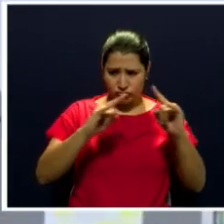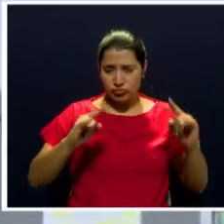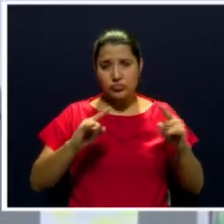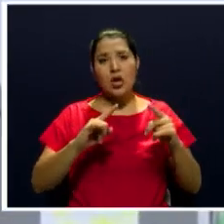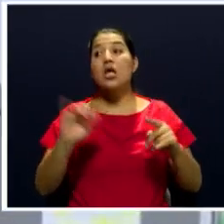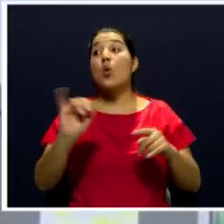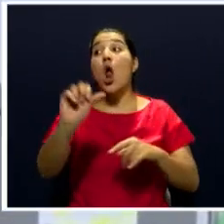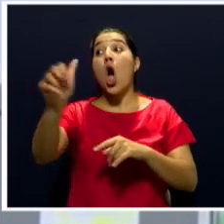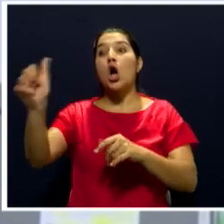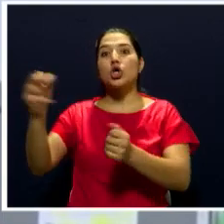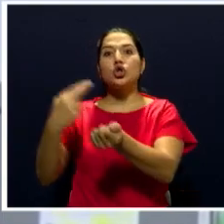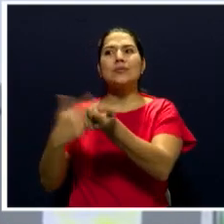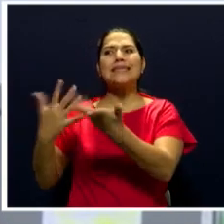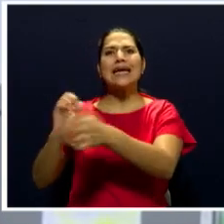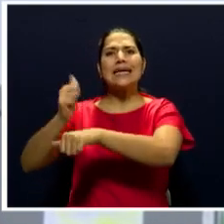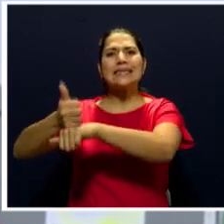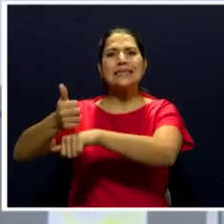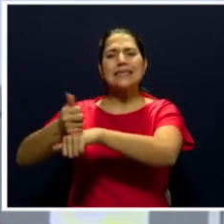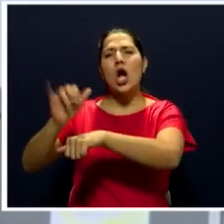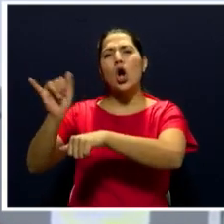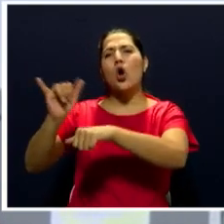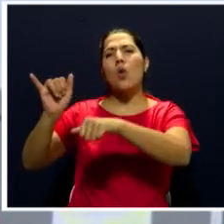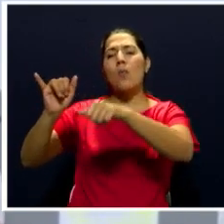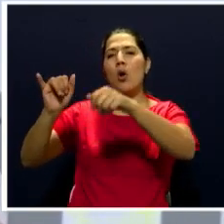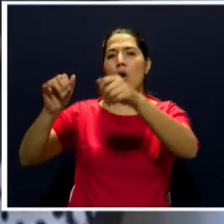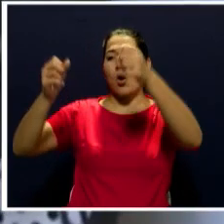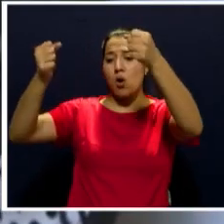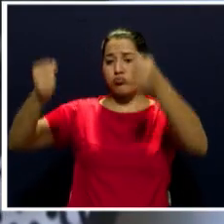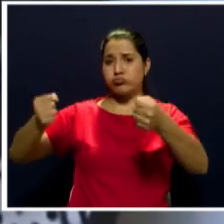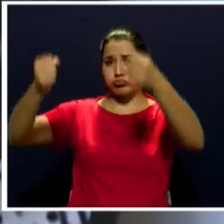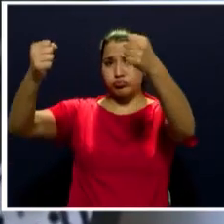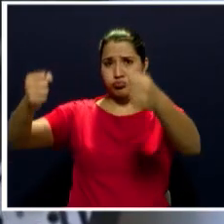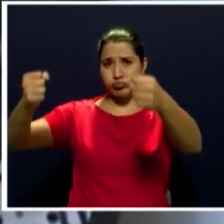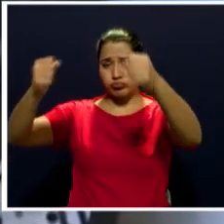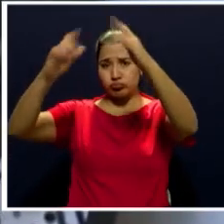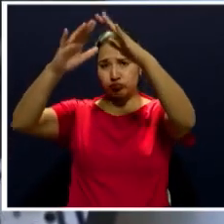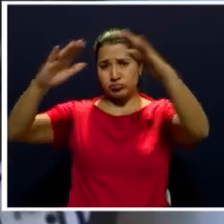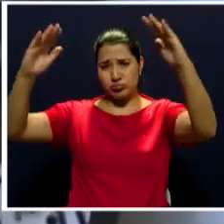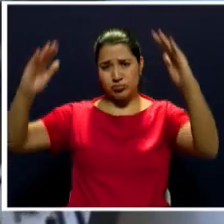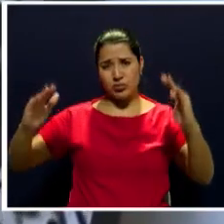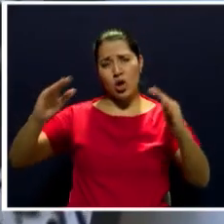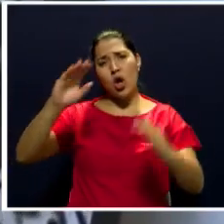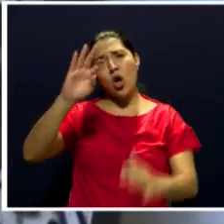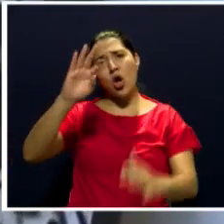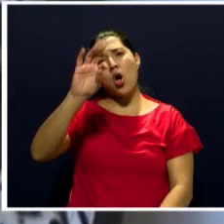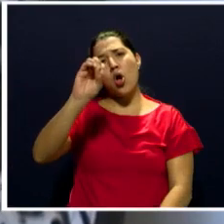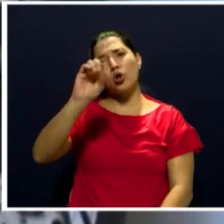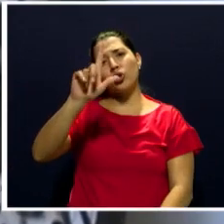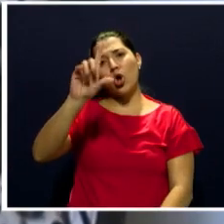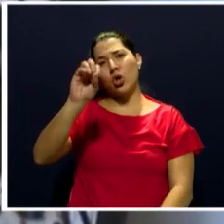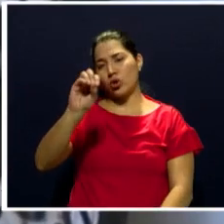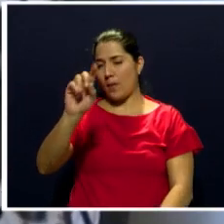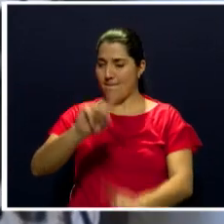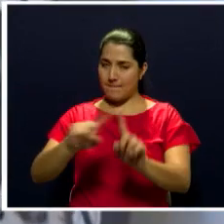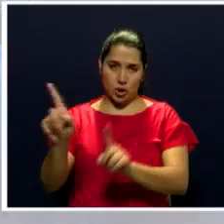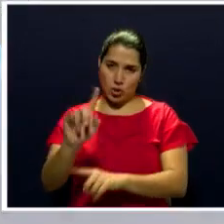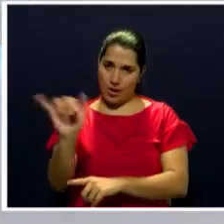en otros hospitales módulos tipo toldo, pero que no tienen las mismas características y herramientas que el Hospital